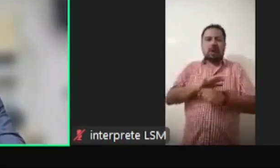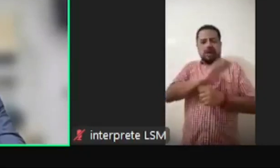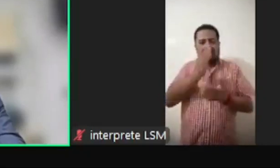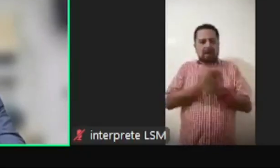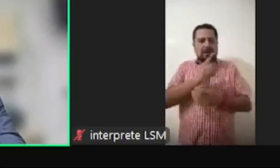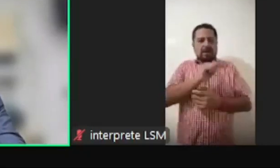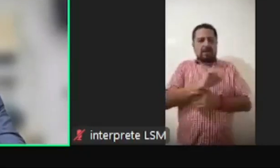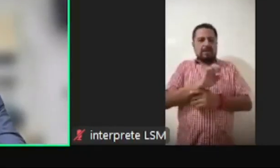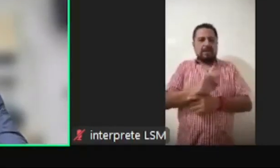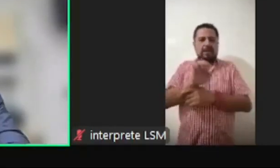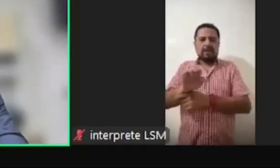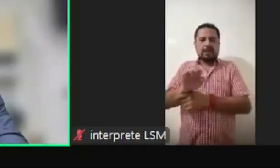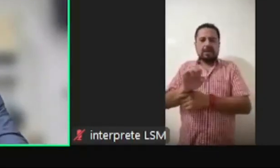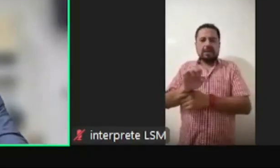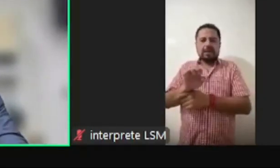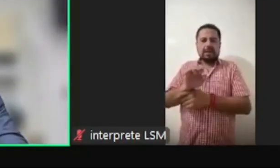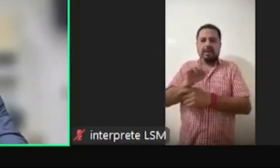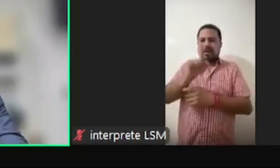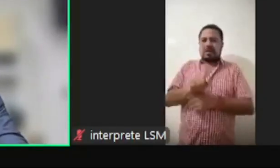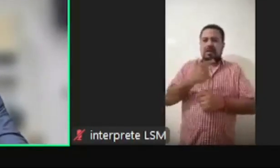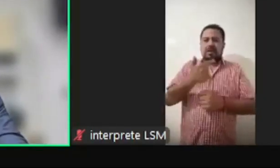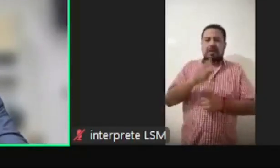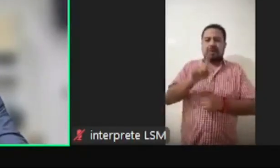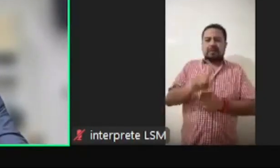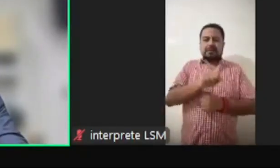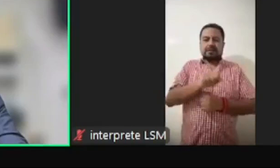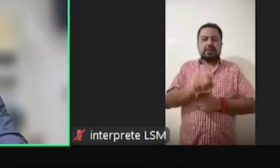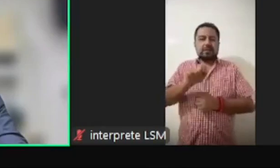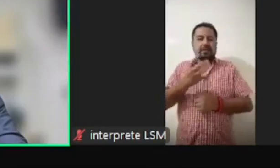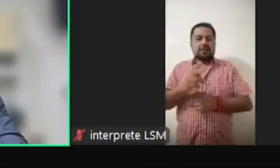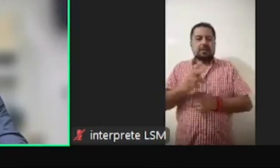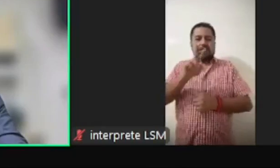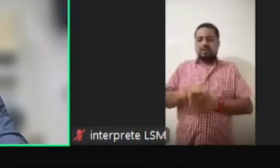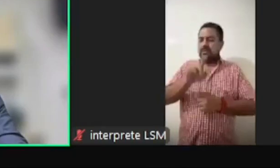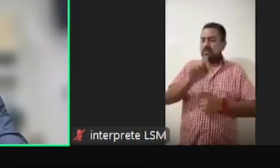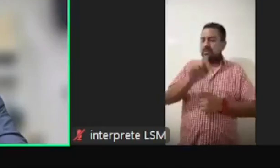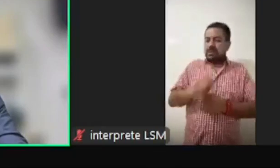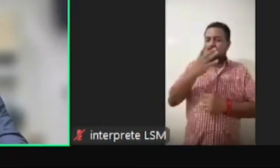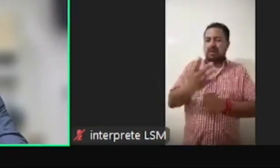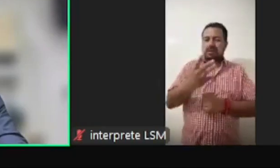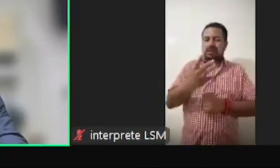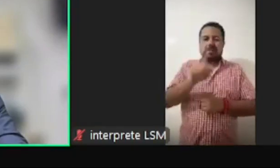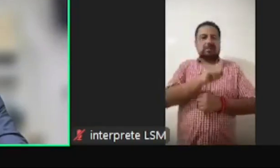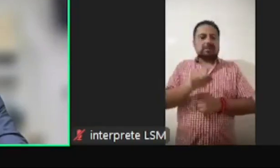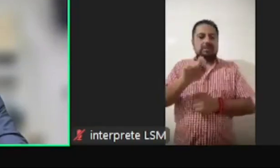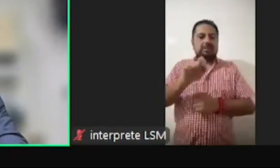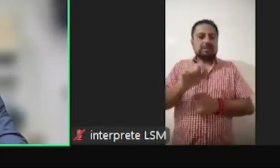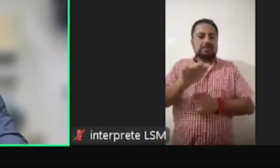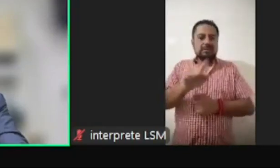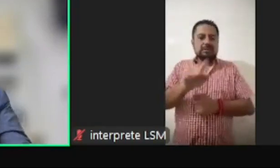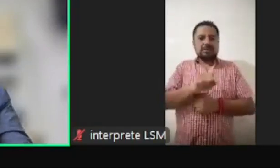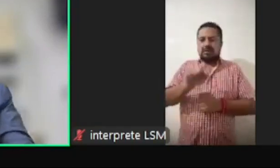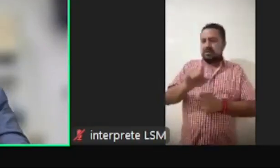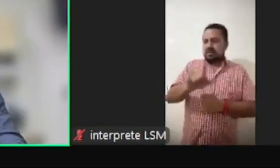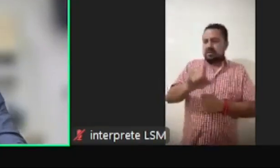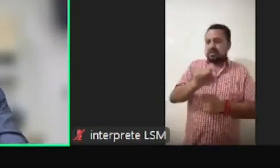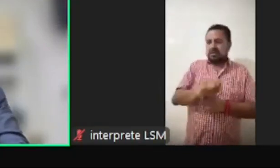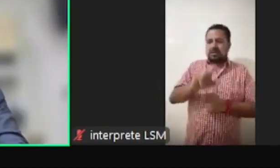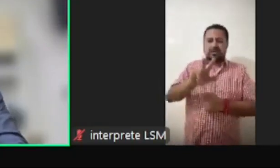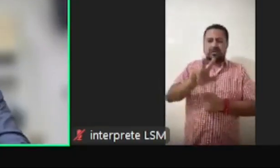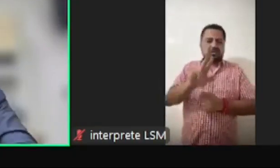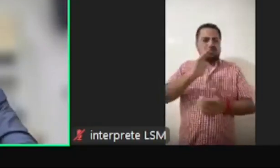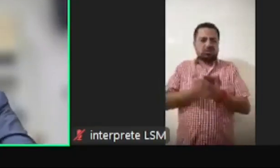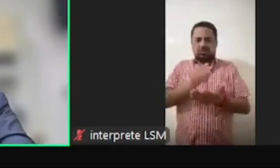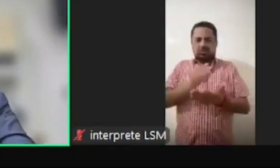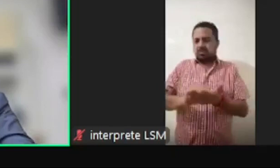TE, diagonal GEC, diagonal 124, diagonal 2024, 126, 127 y 128 acumulados